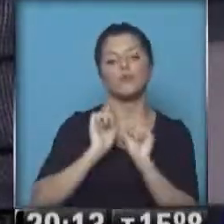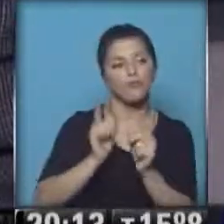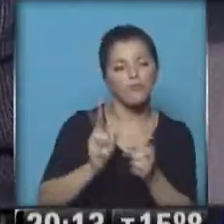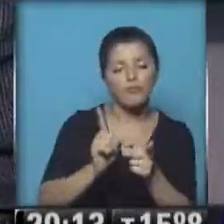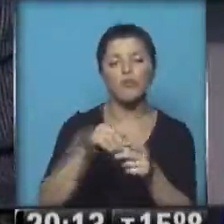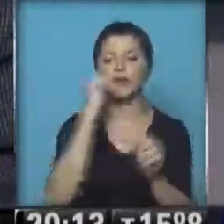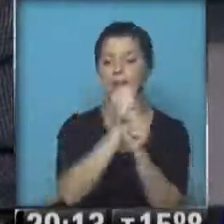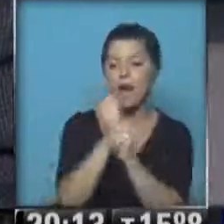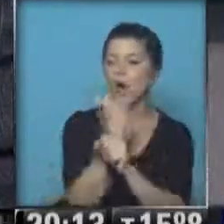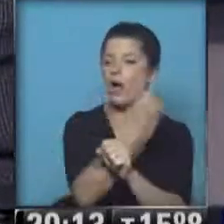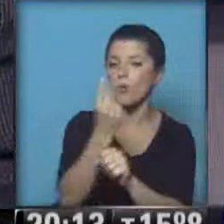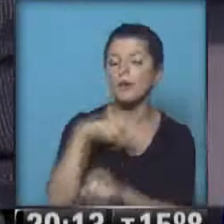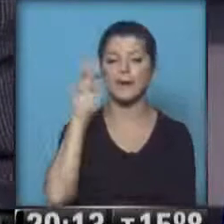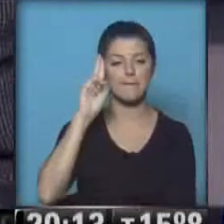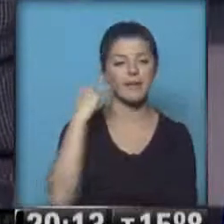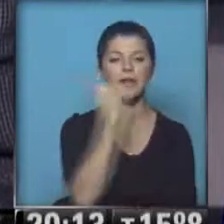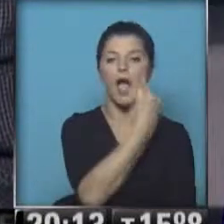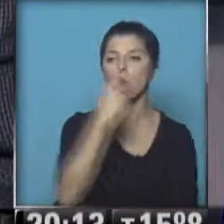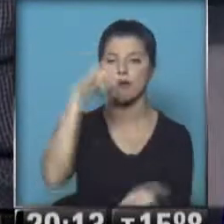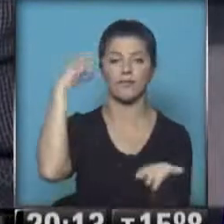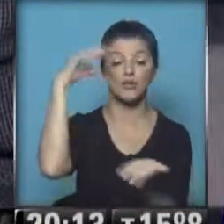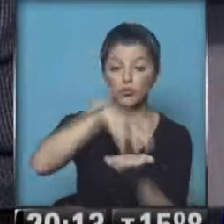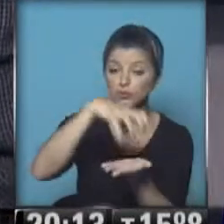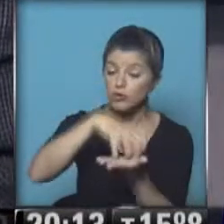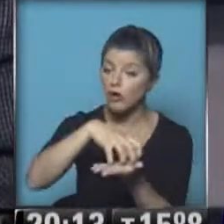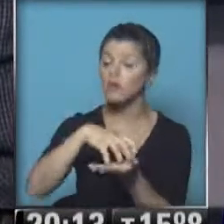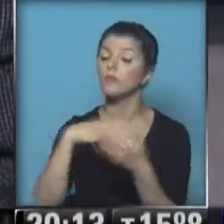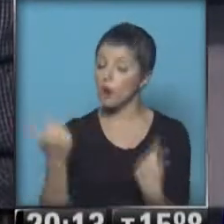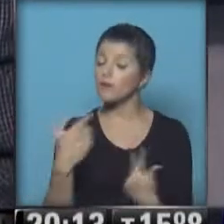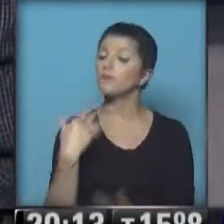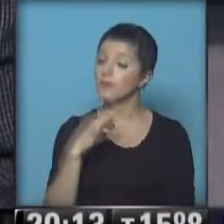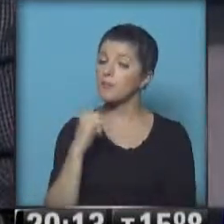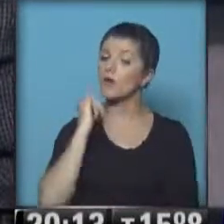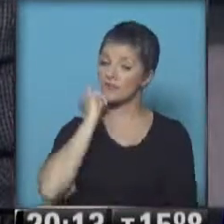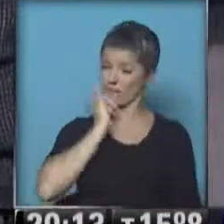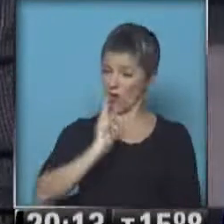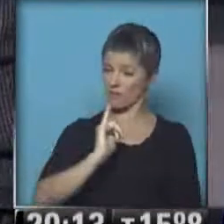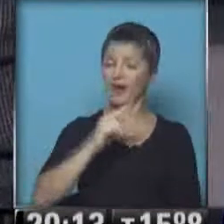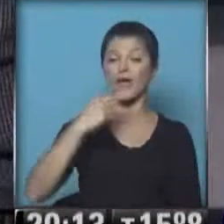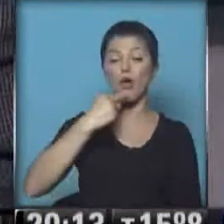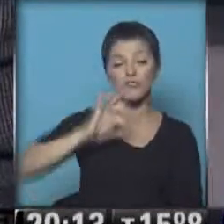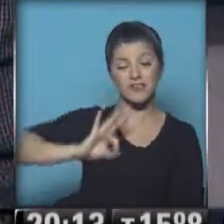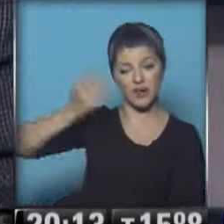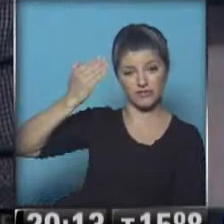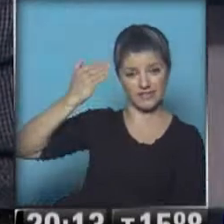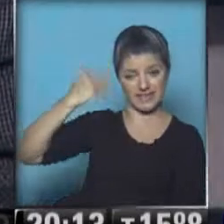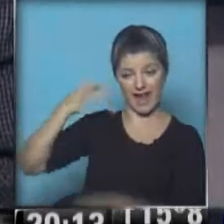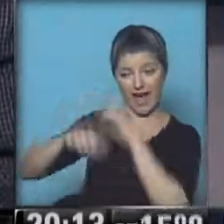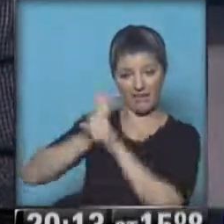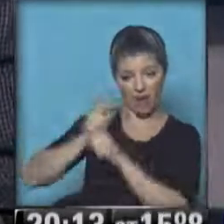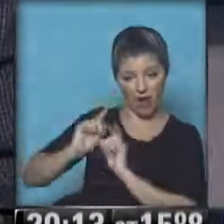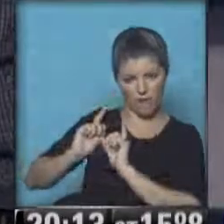instituciones, sobre el respeto de las instituciones, hay que decir que hace 11 años, sin interrupciones, se